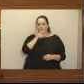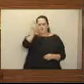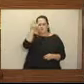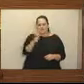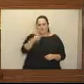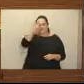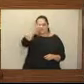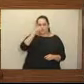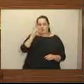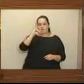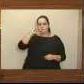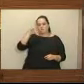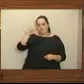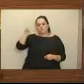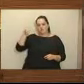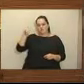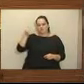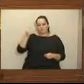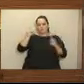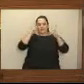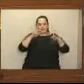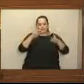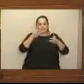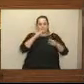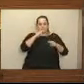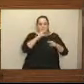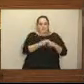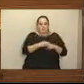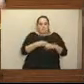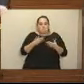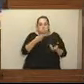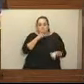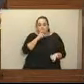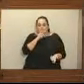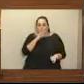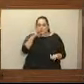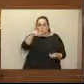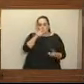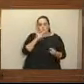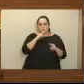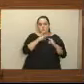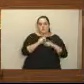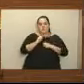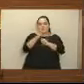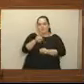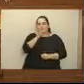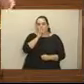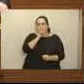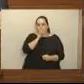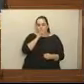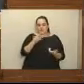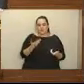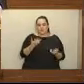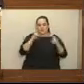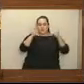vamos a denominar este caso, porque ustedes hasta ahora no han querido denominarlo con denominaciones que les afecten a ustedes. No sé si lo van a